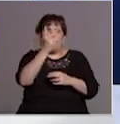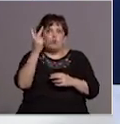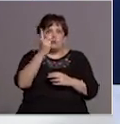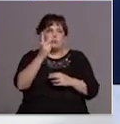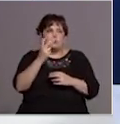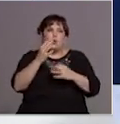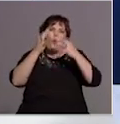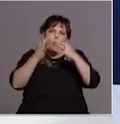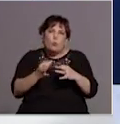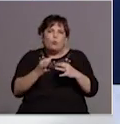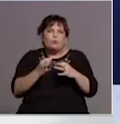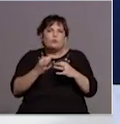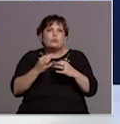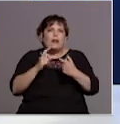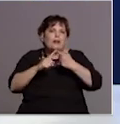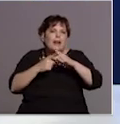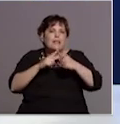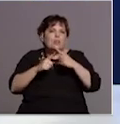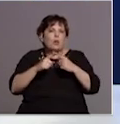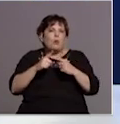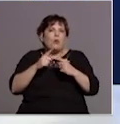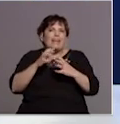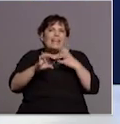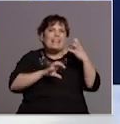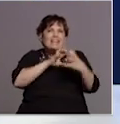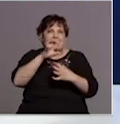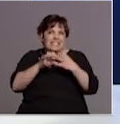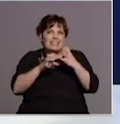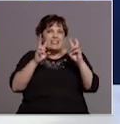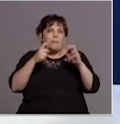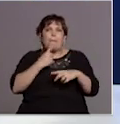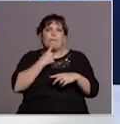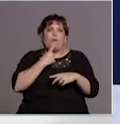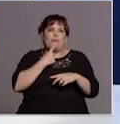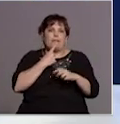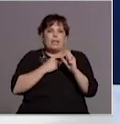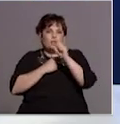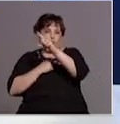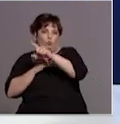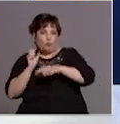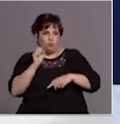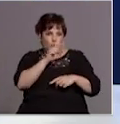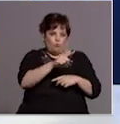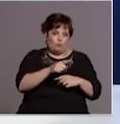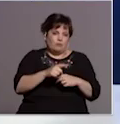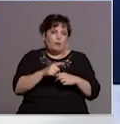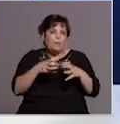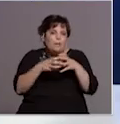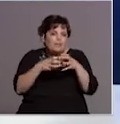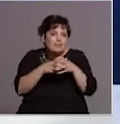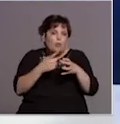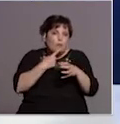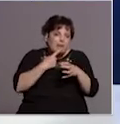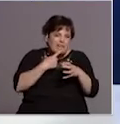estuvieron ligados a un problema de crisis política interna en el sentido de crisis de los partidos